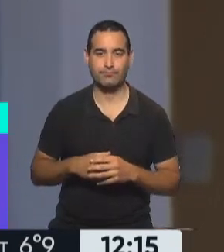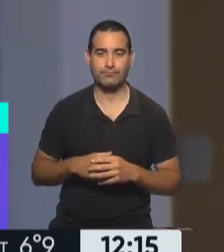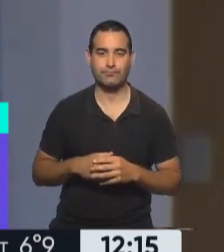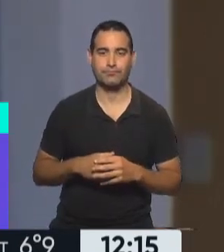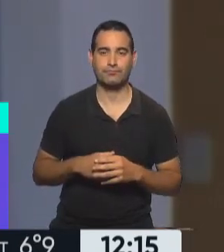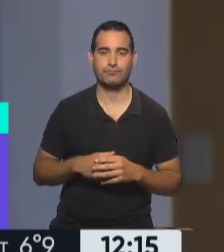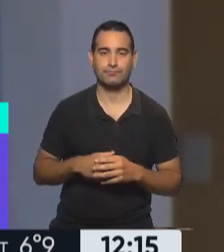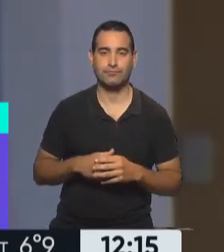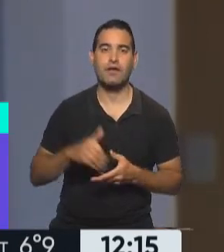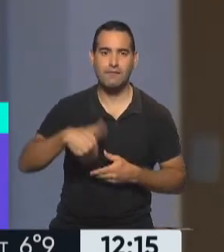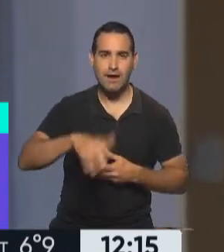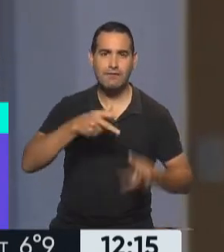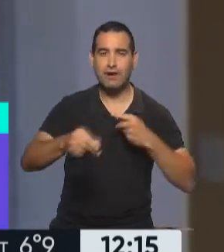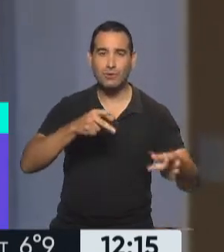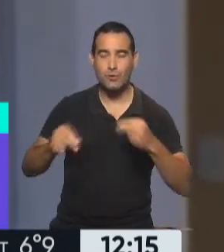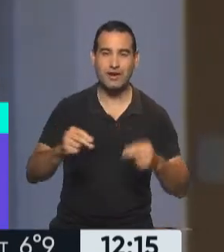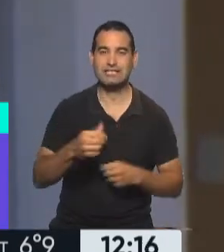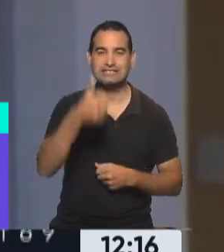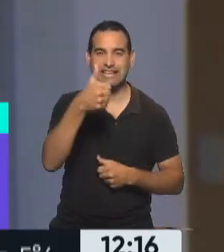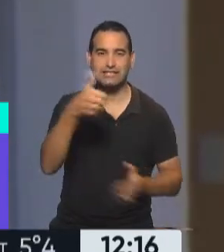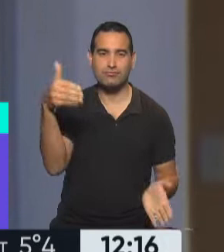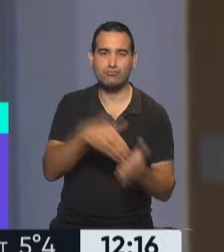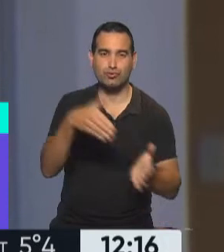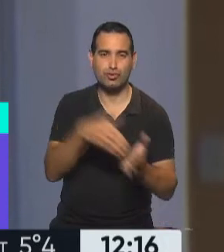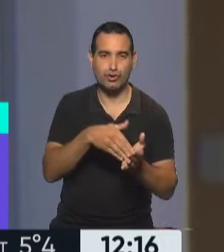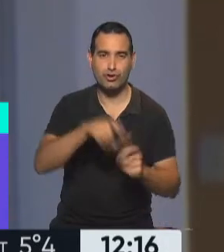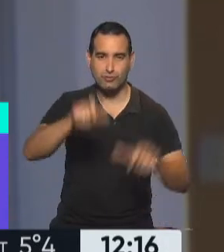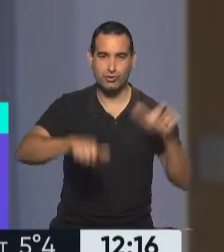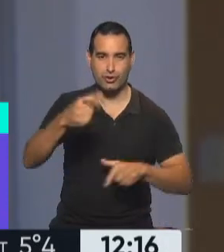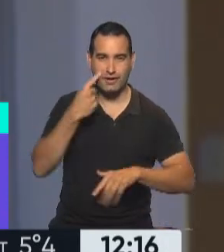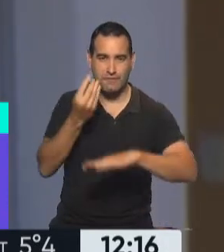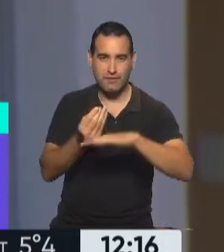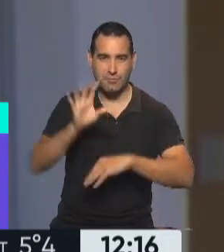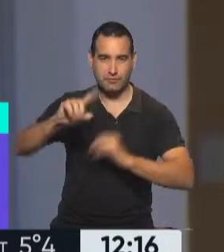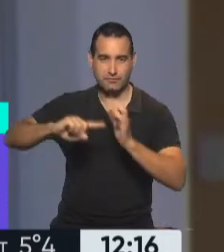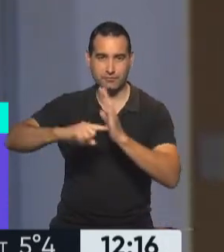a llegar a vacunar a 6 millones de bonaerenses